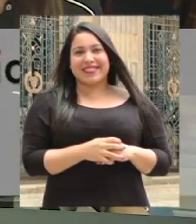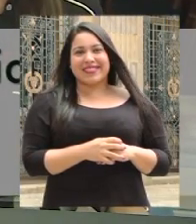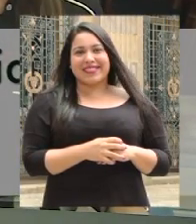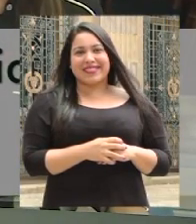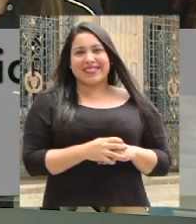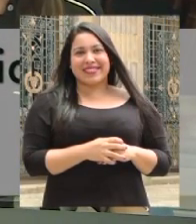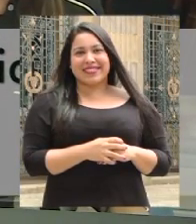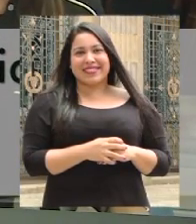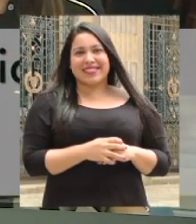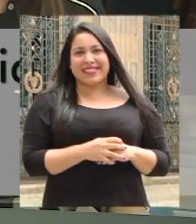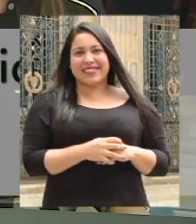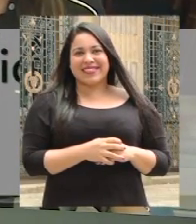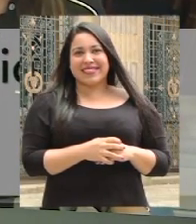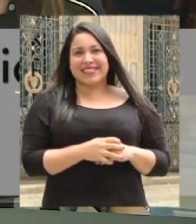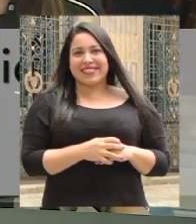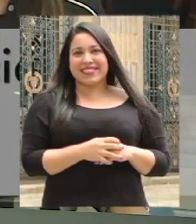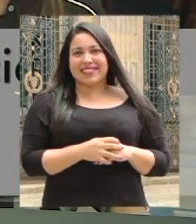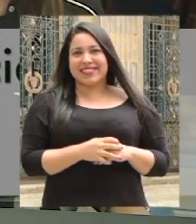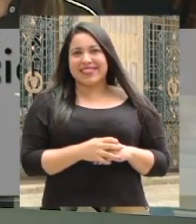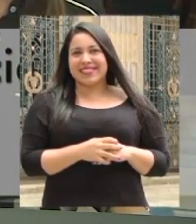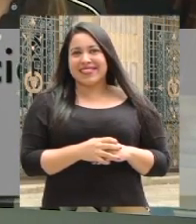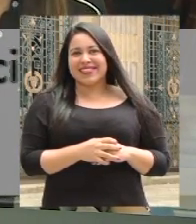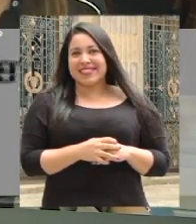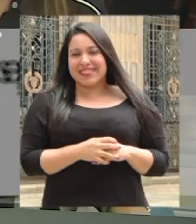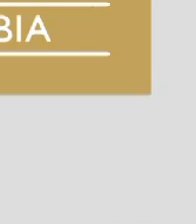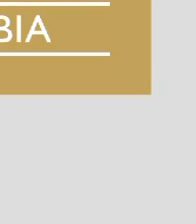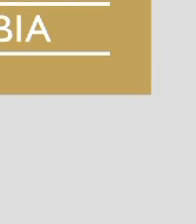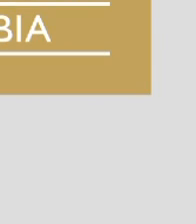postal 11 17 11